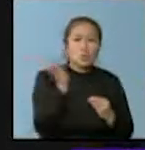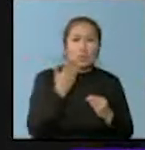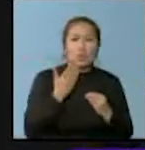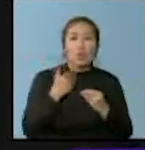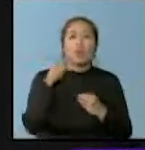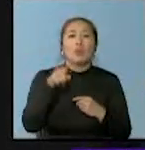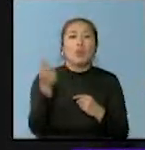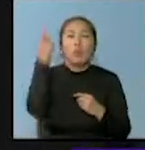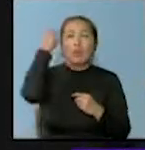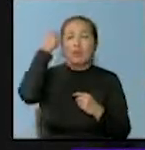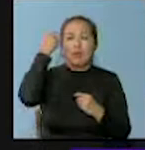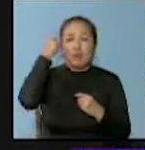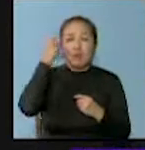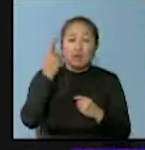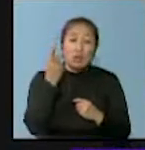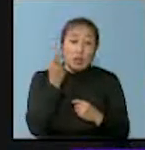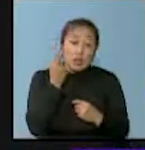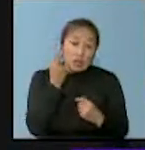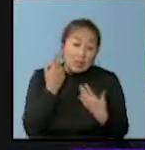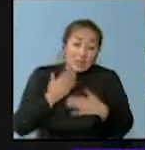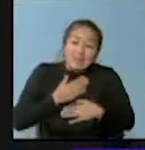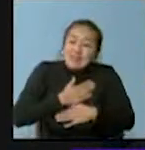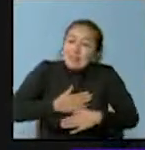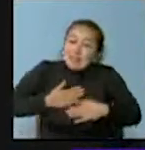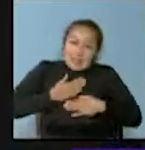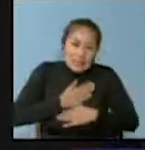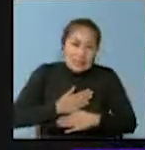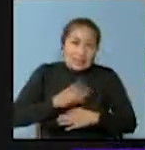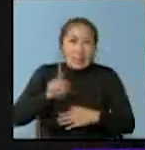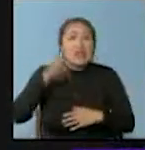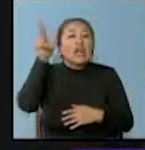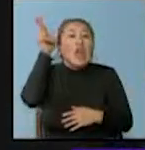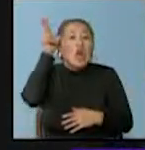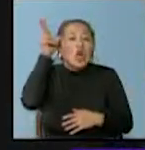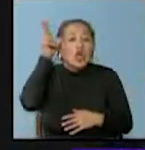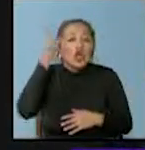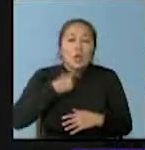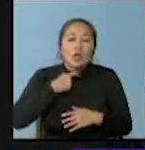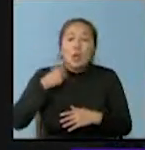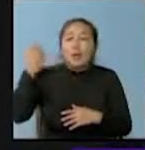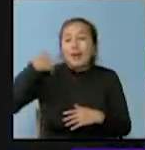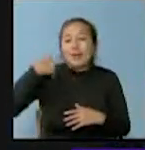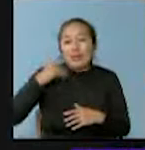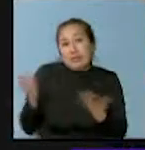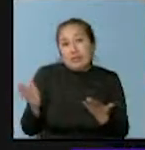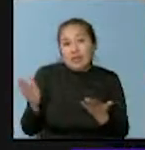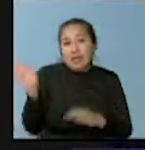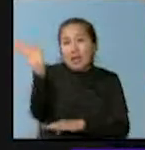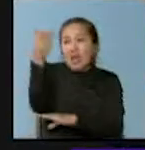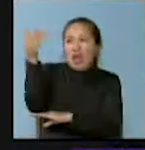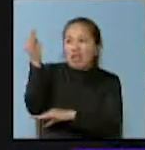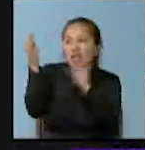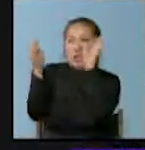tratemos de vivir esto intensamente para que el 8 Argentina no manche su bandera con